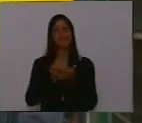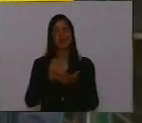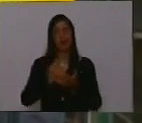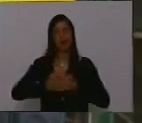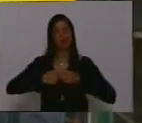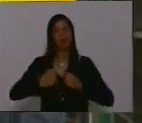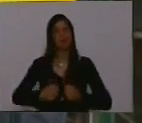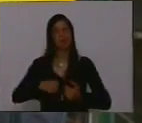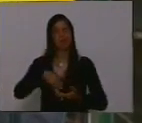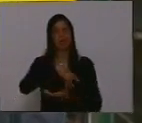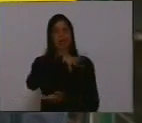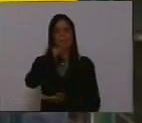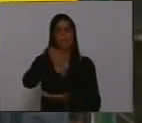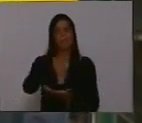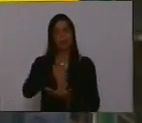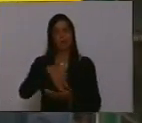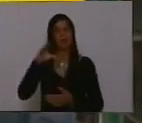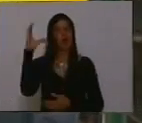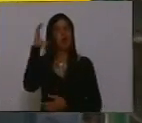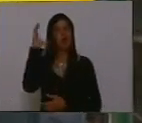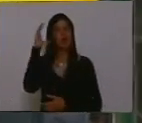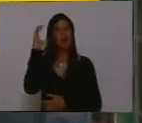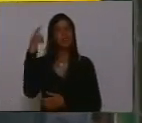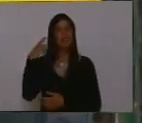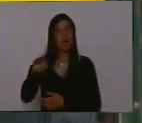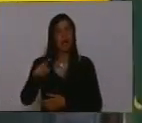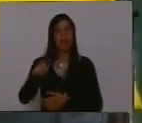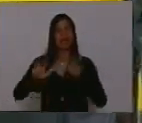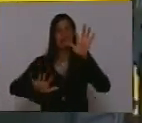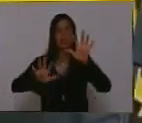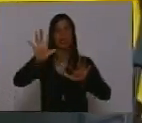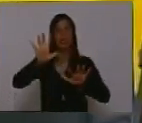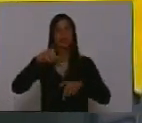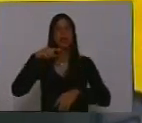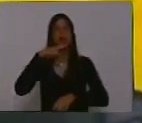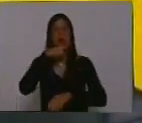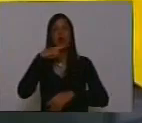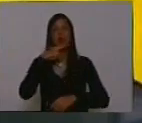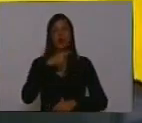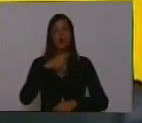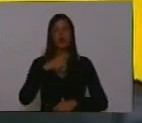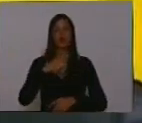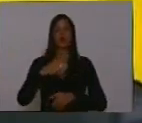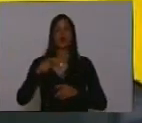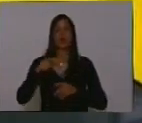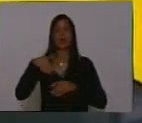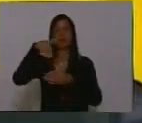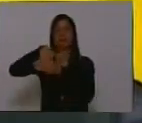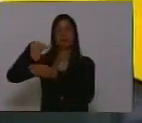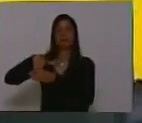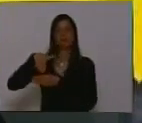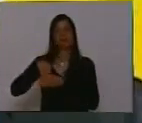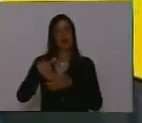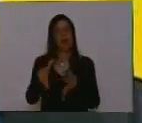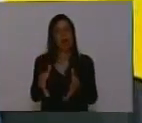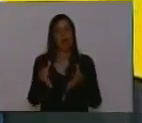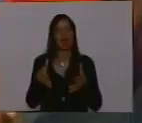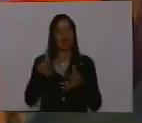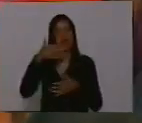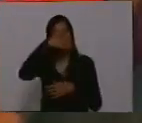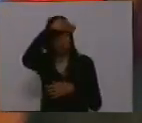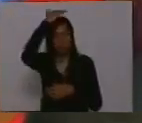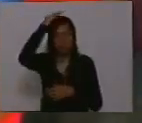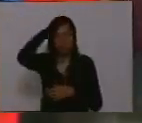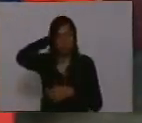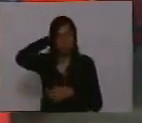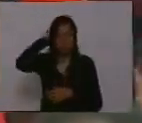es un estado consciente, porque este 15 de octubre va a garantizar a Héctor Rodríguez Castro como el próximo